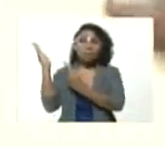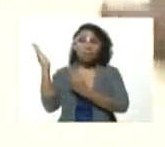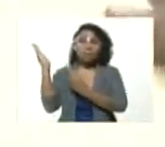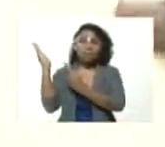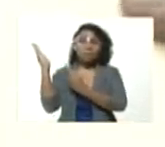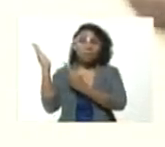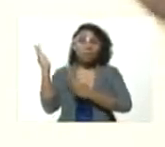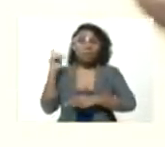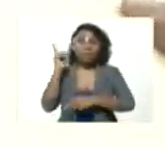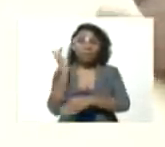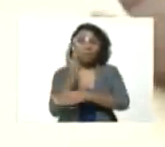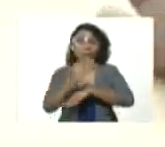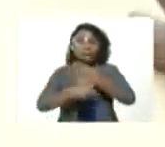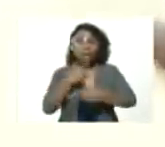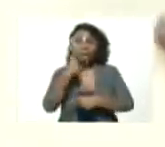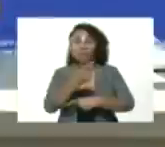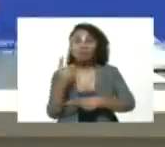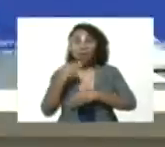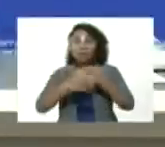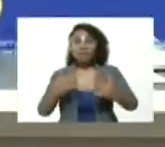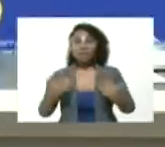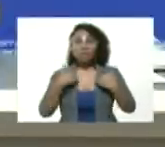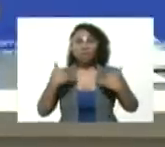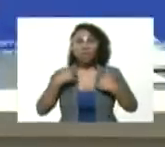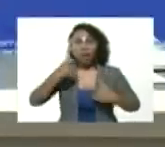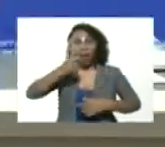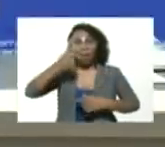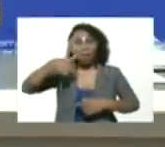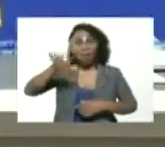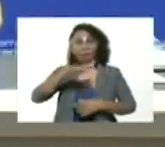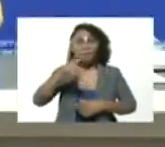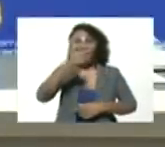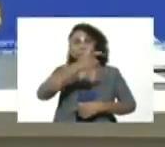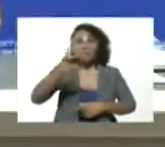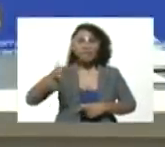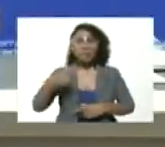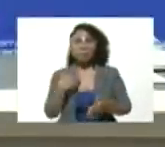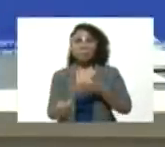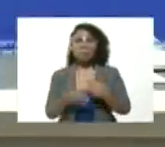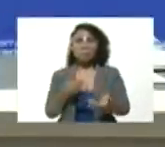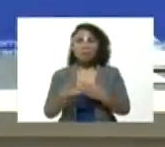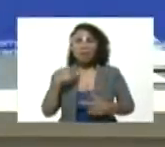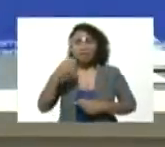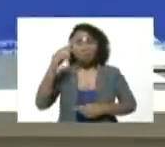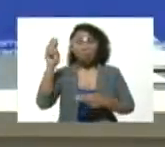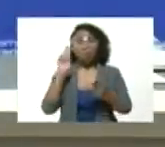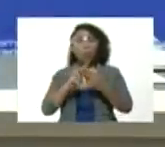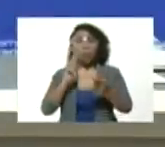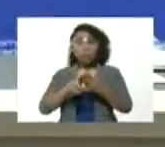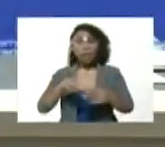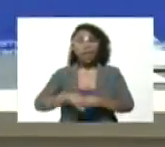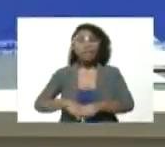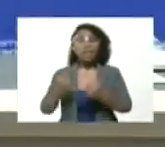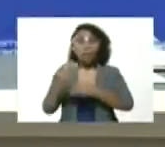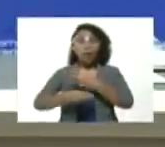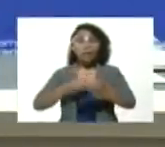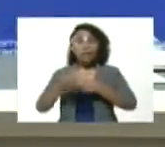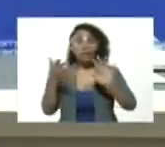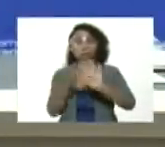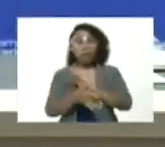hacer colapsar, vamos a causar sufrimiento a la población civil, no importa, lo hicieron con conocimiento del daño que estaban